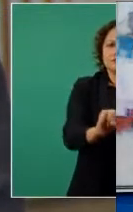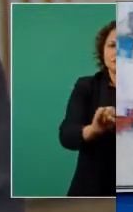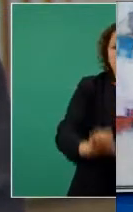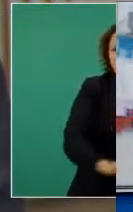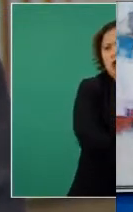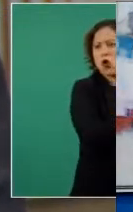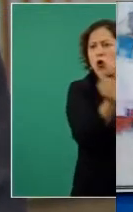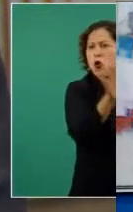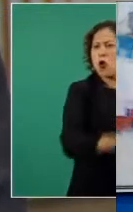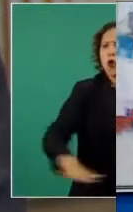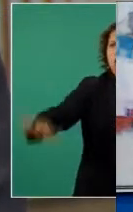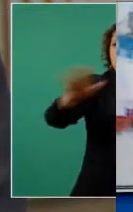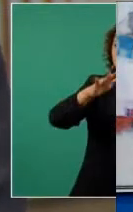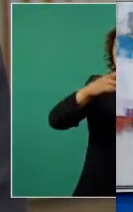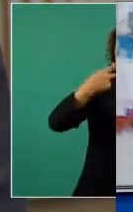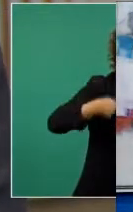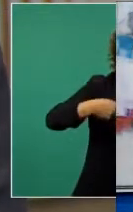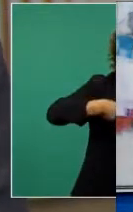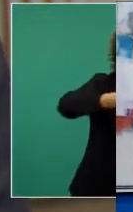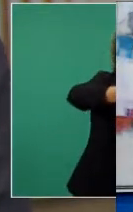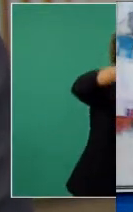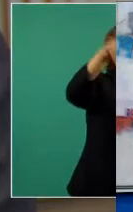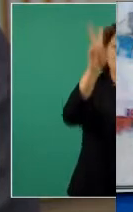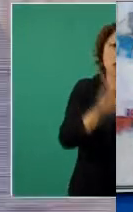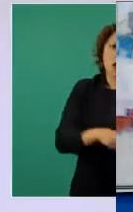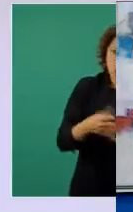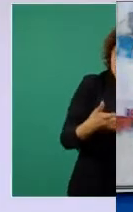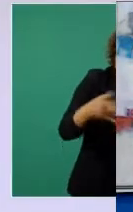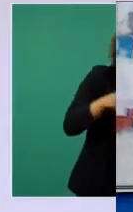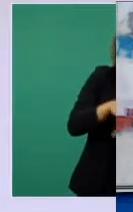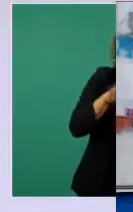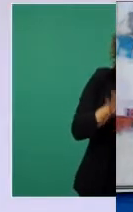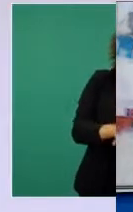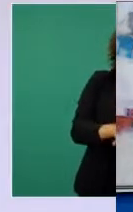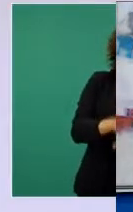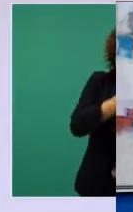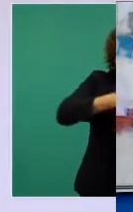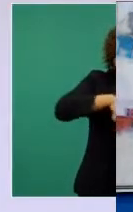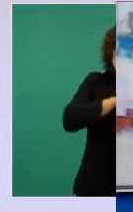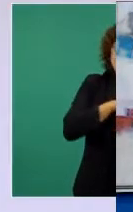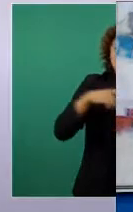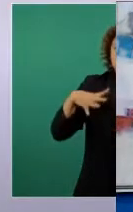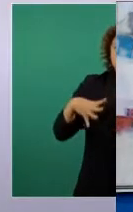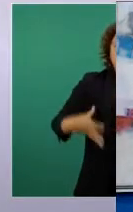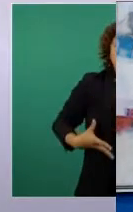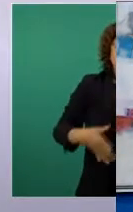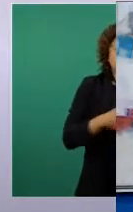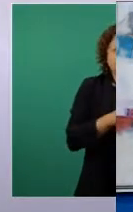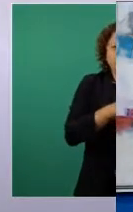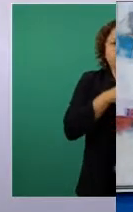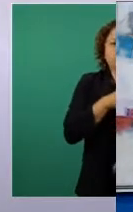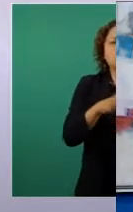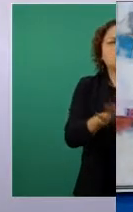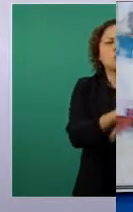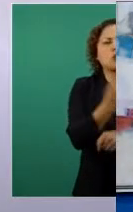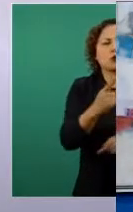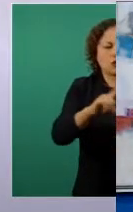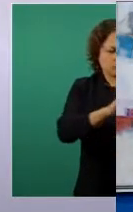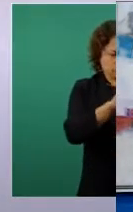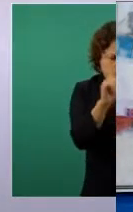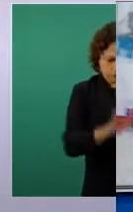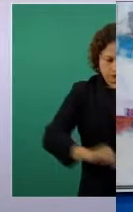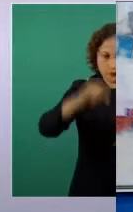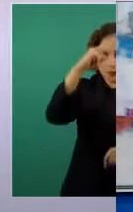porque aquí, en México, como en ninguna otra parte,